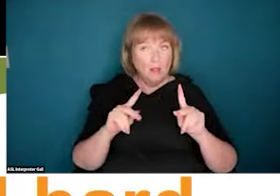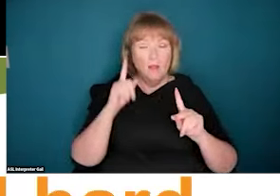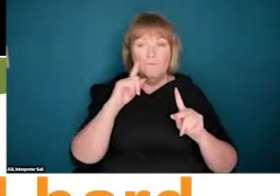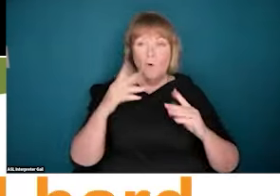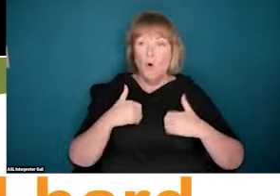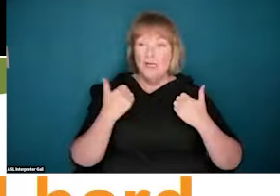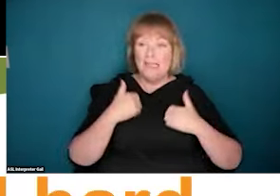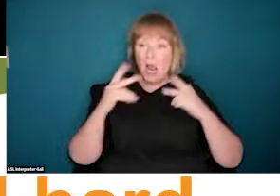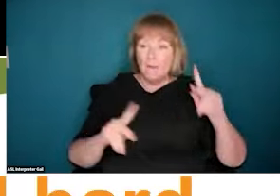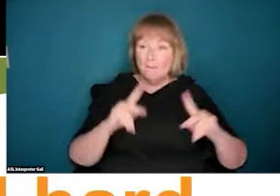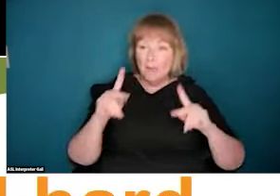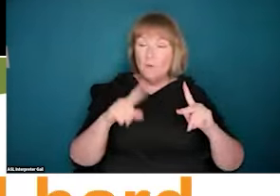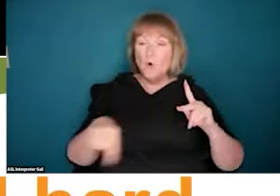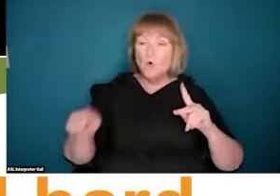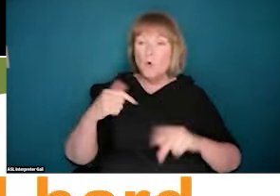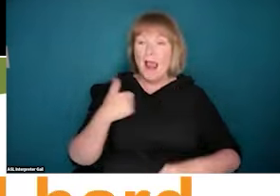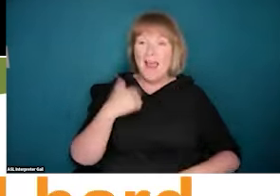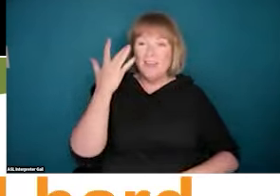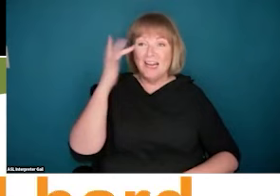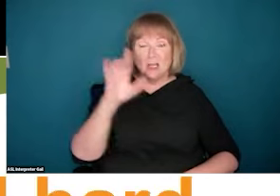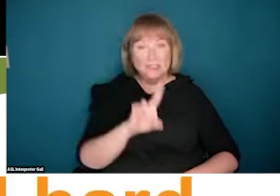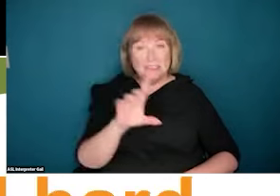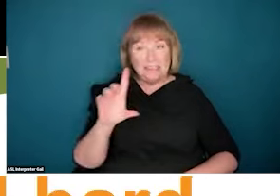para familias y especialmente para